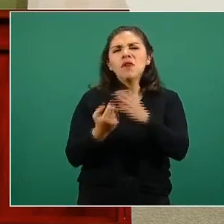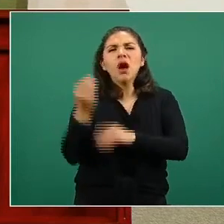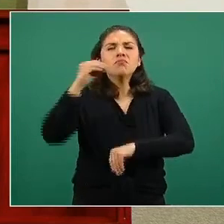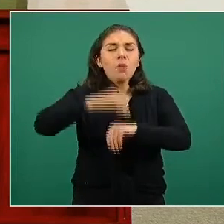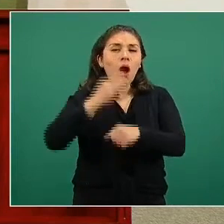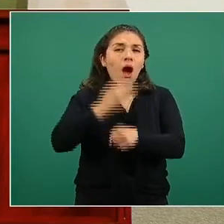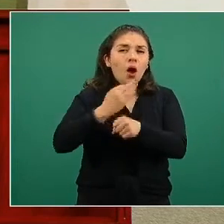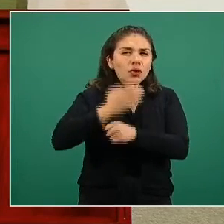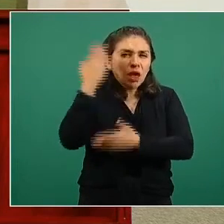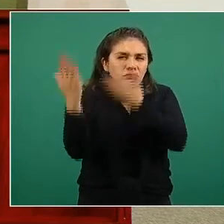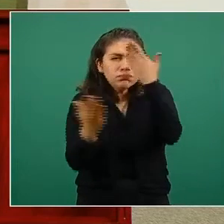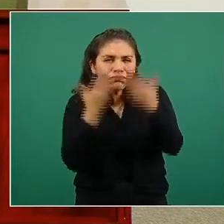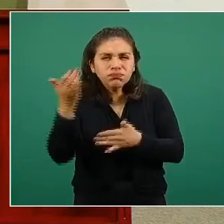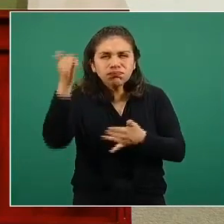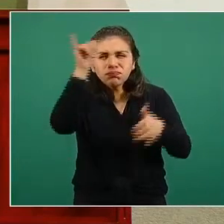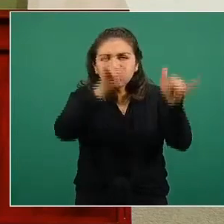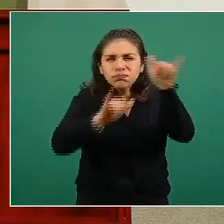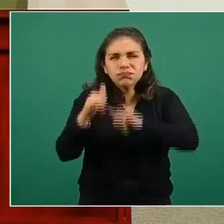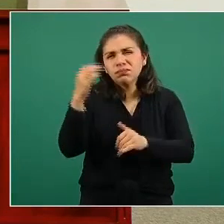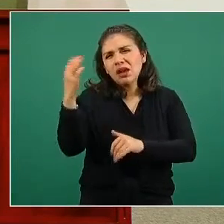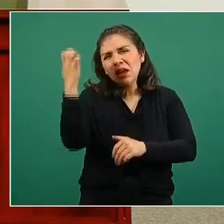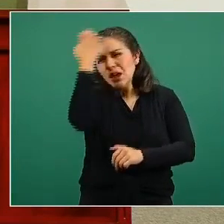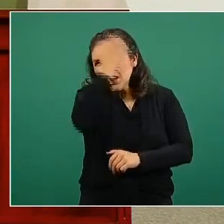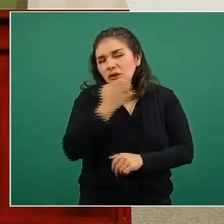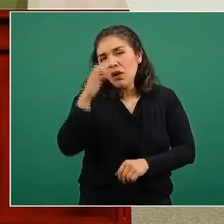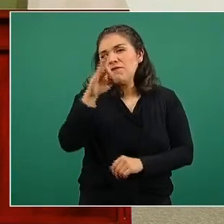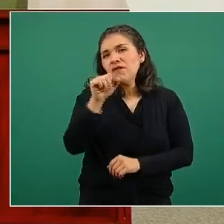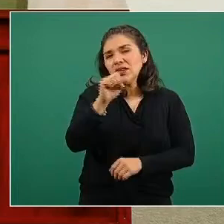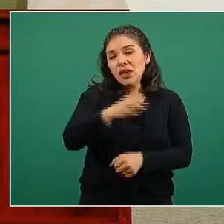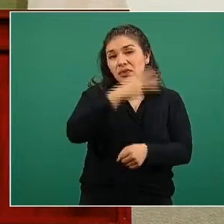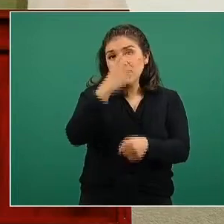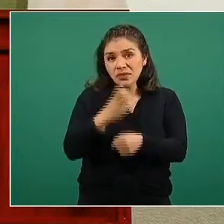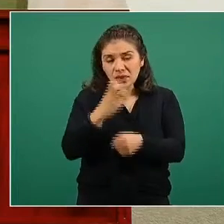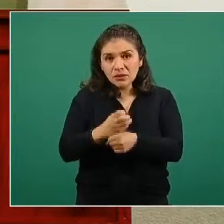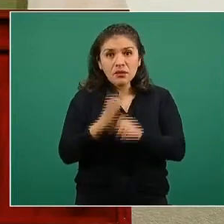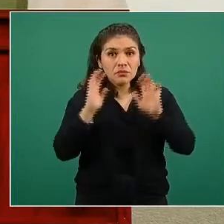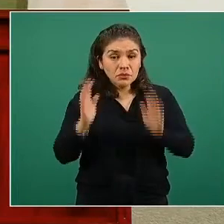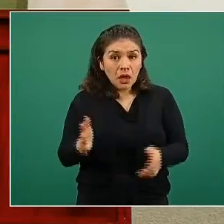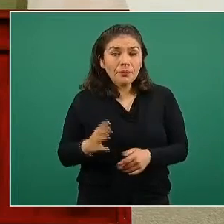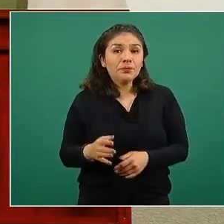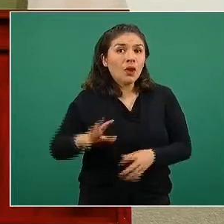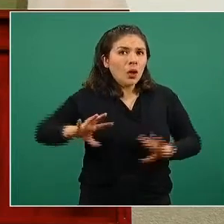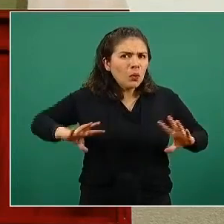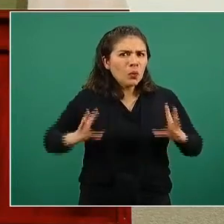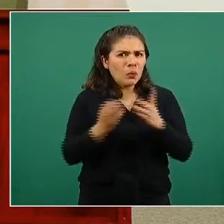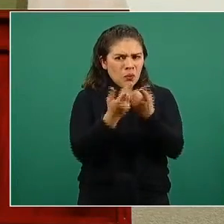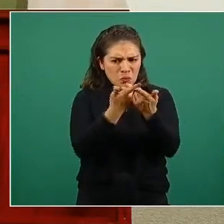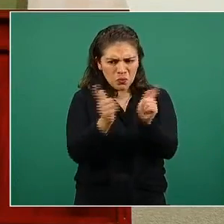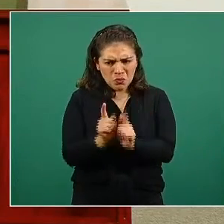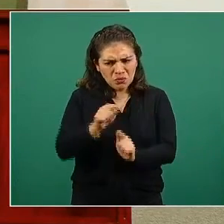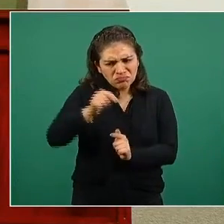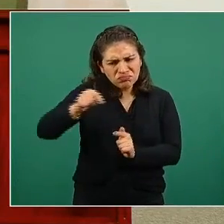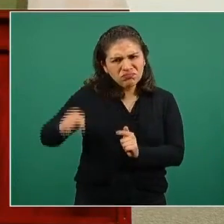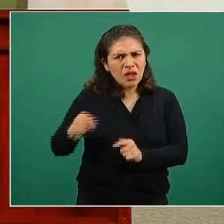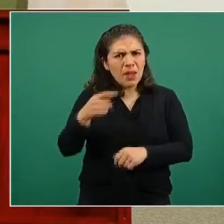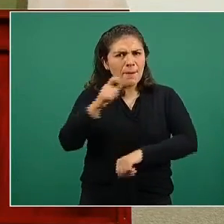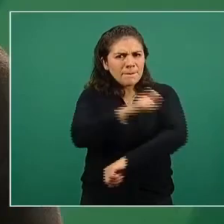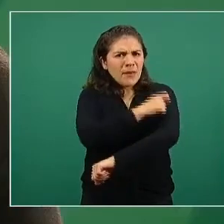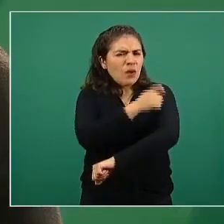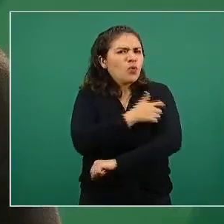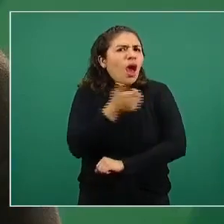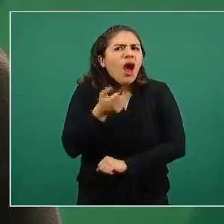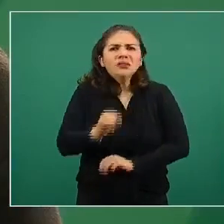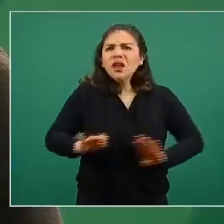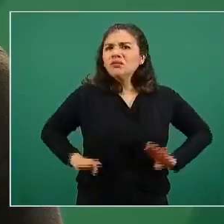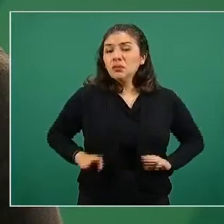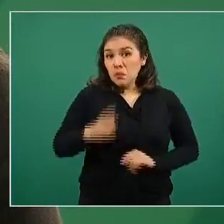en ensayos clínicos de fase 3, y al menos todo este grupo de vacunas siempre han tenido este componente